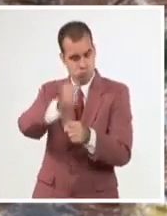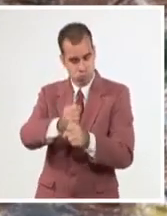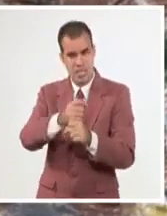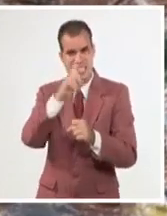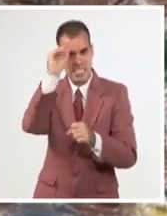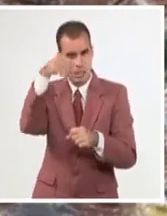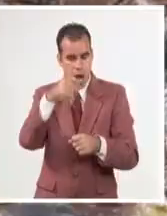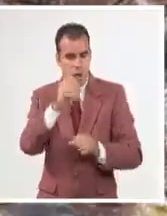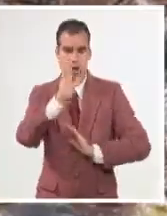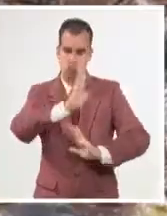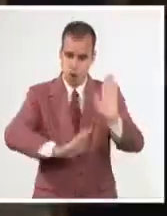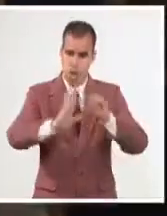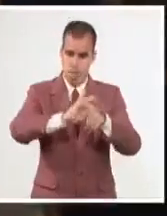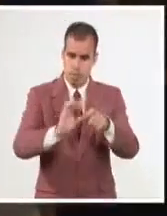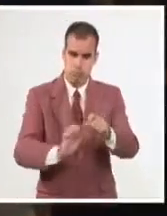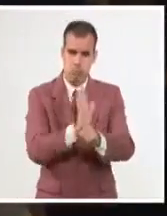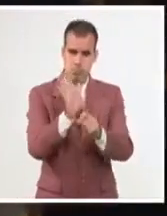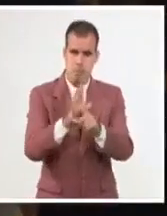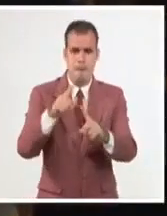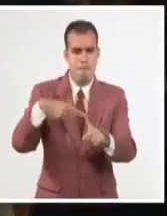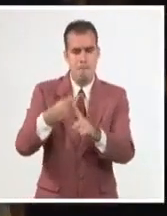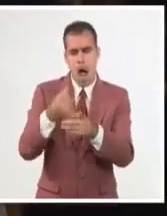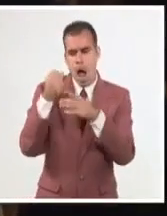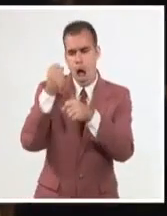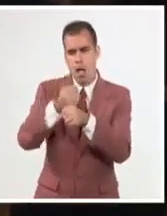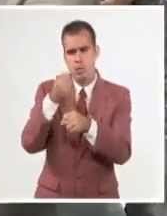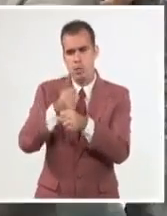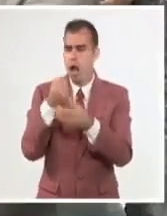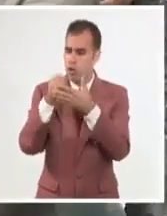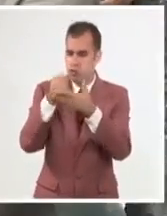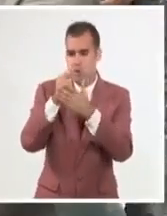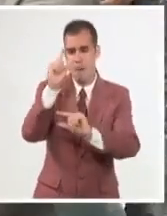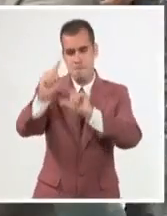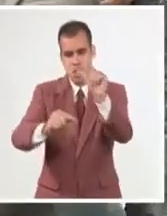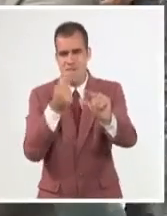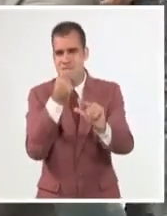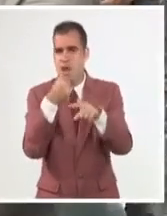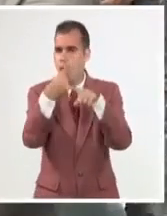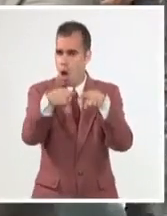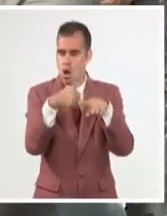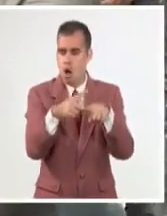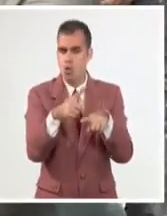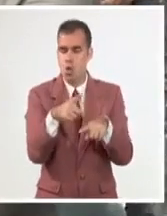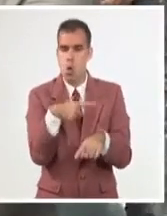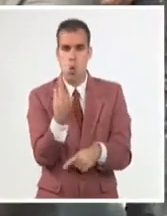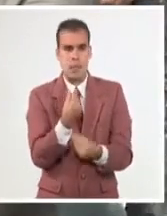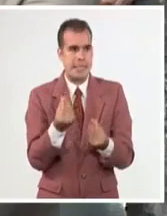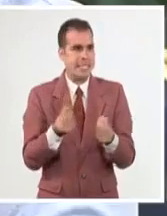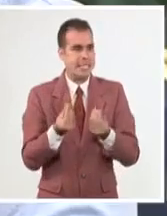la participación también en el trabajo con los barrios, que para nosotros ha suplido